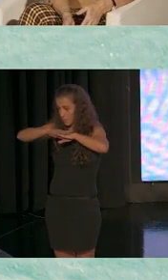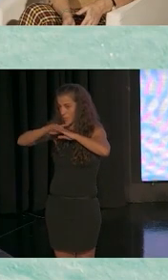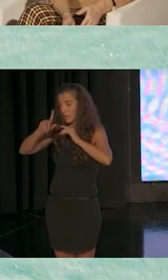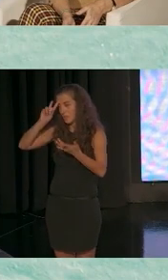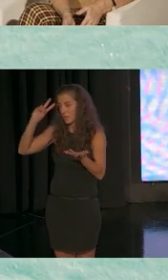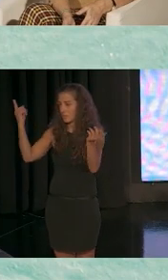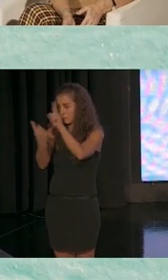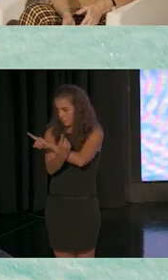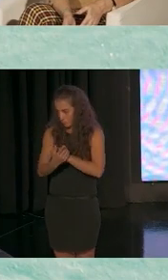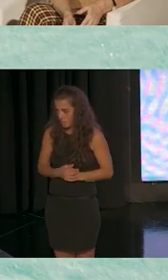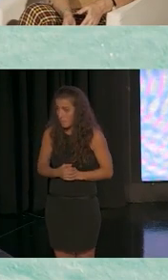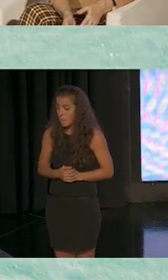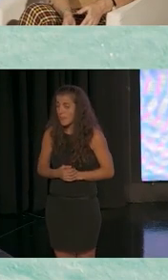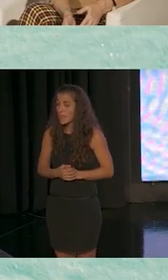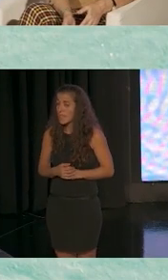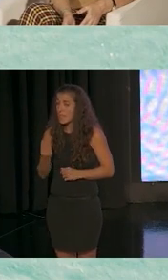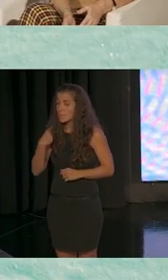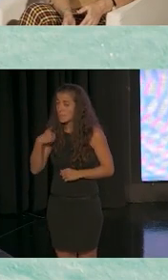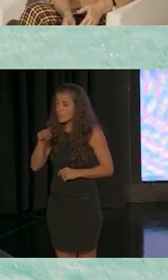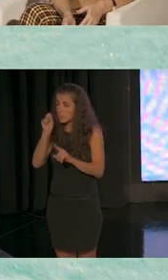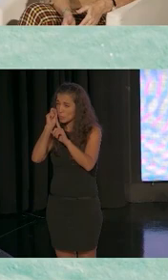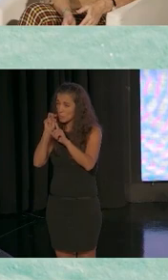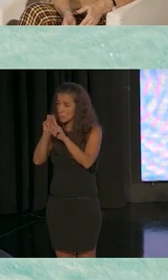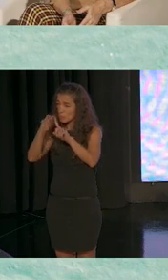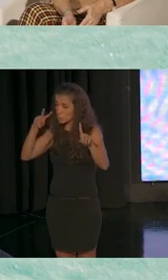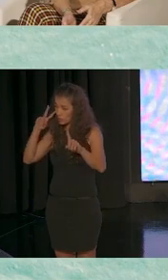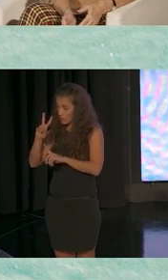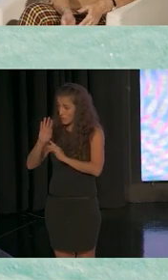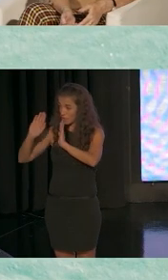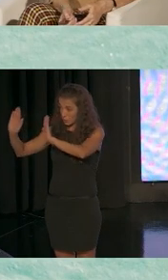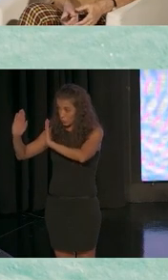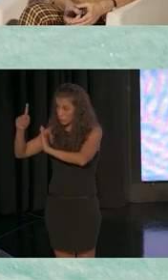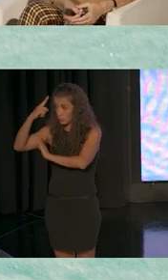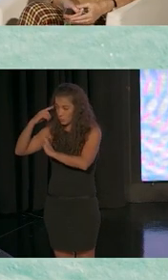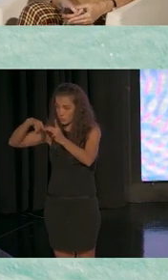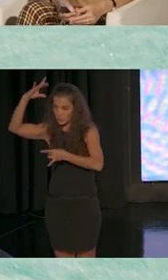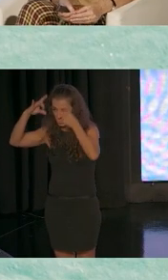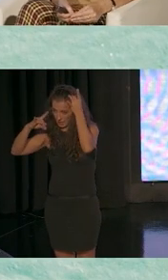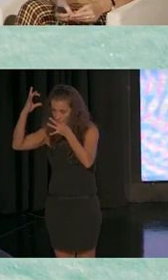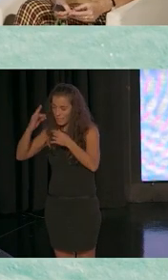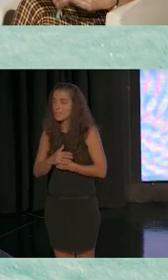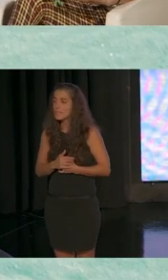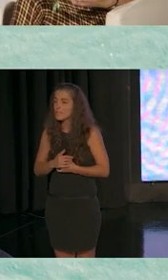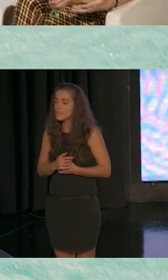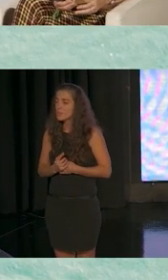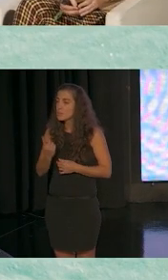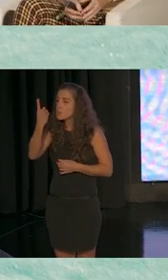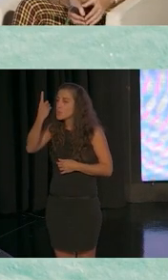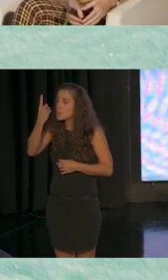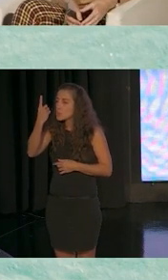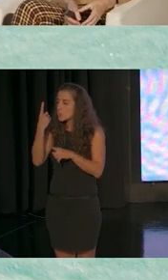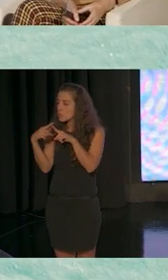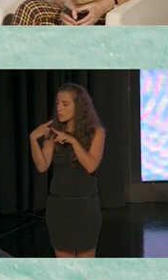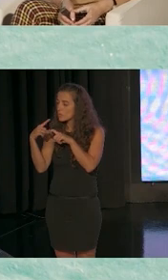eh Y dentro de esa mirada iluminadora un aspecto que nos parece particularmente